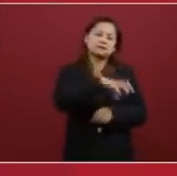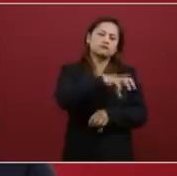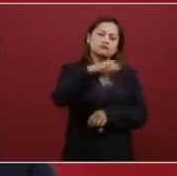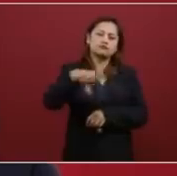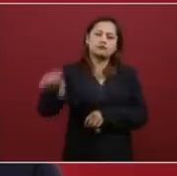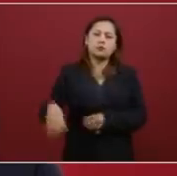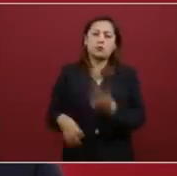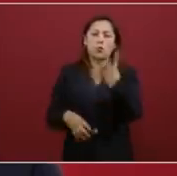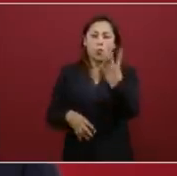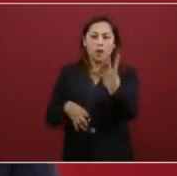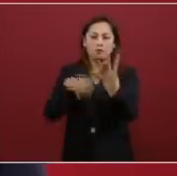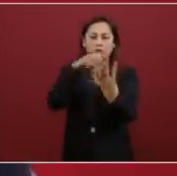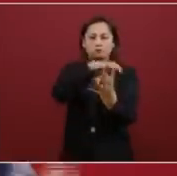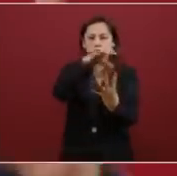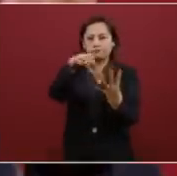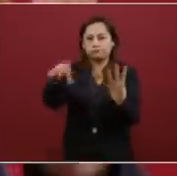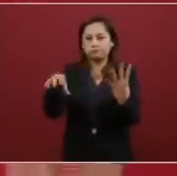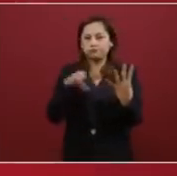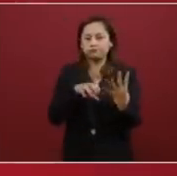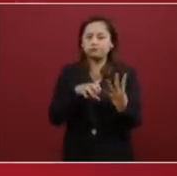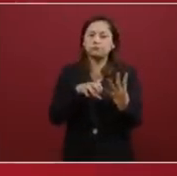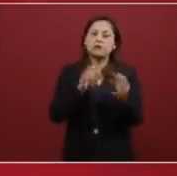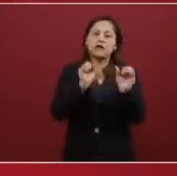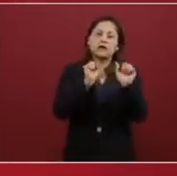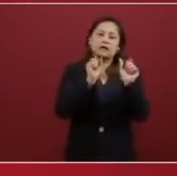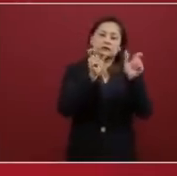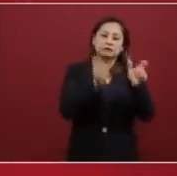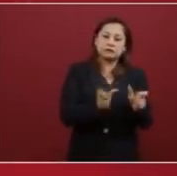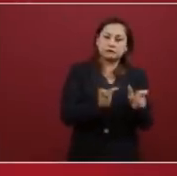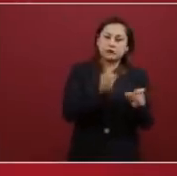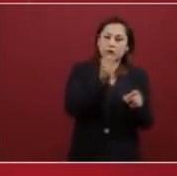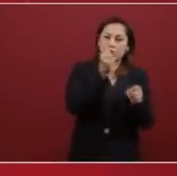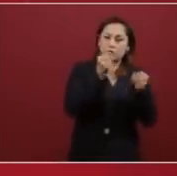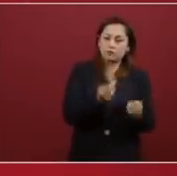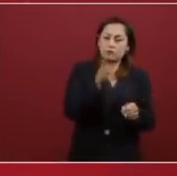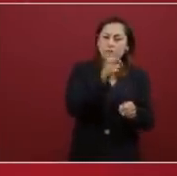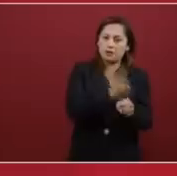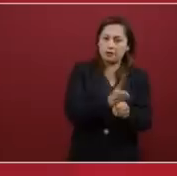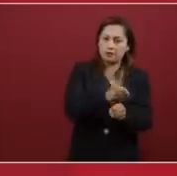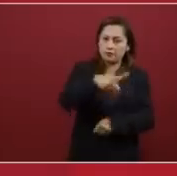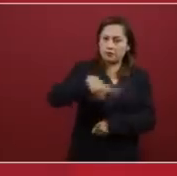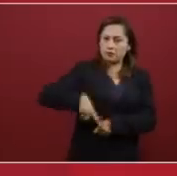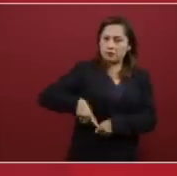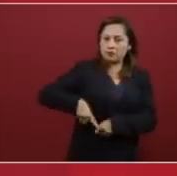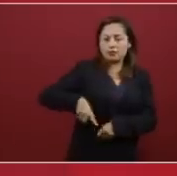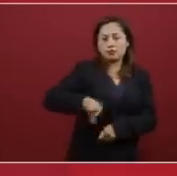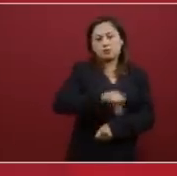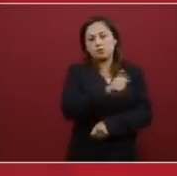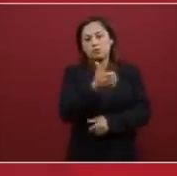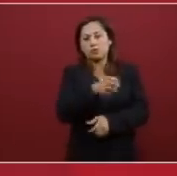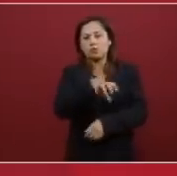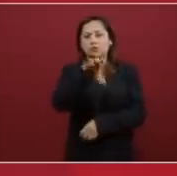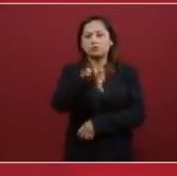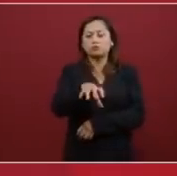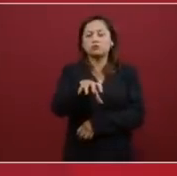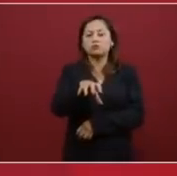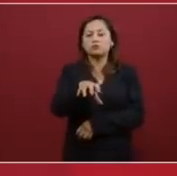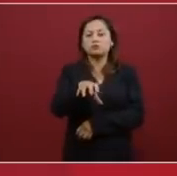gabinetes, el gabinete de seguridad y gobierno, el gabinete